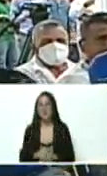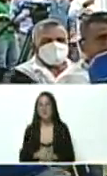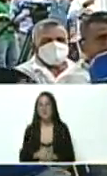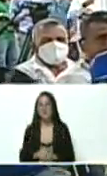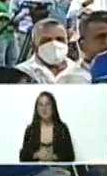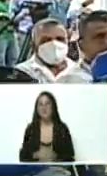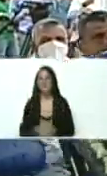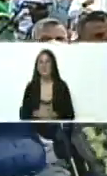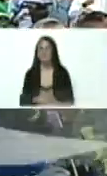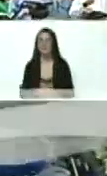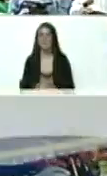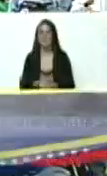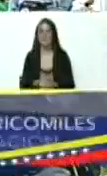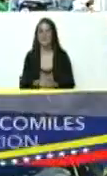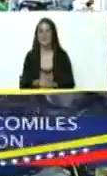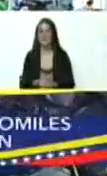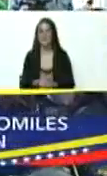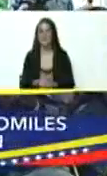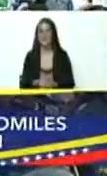Gutiérrez. Salam aleikum.